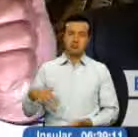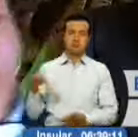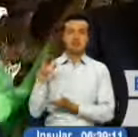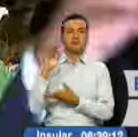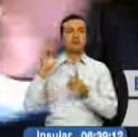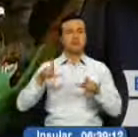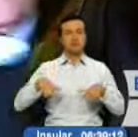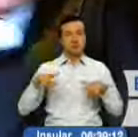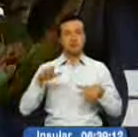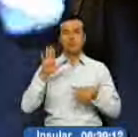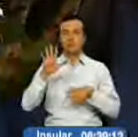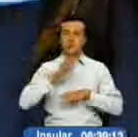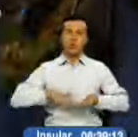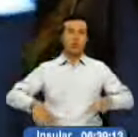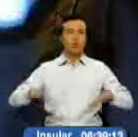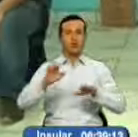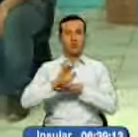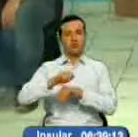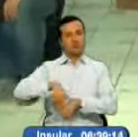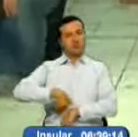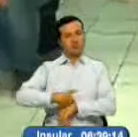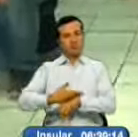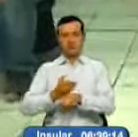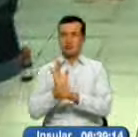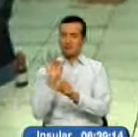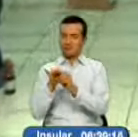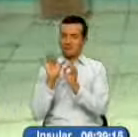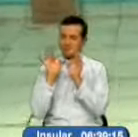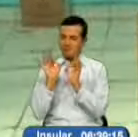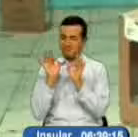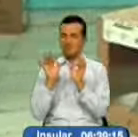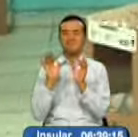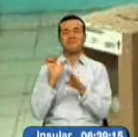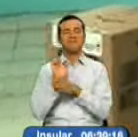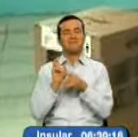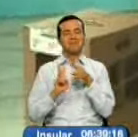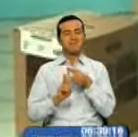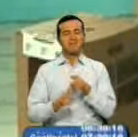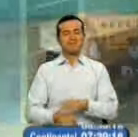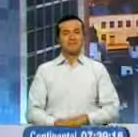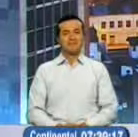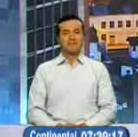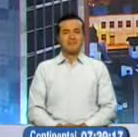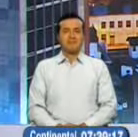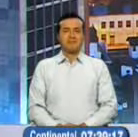Lenín Moreno, y a su pueblo por la jornada cívica que vivió. Sofía Montoya, Ecuador TV.